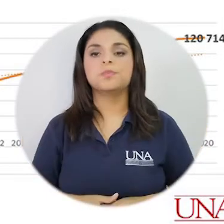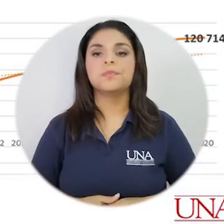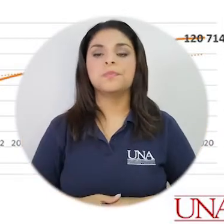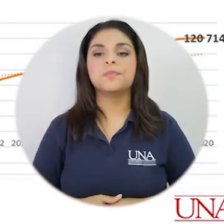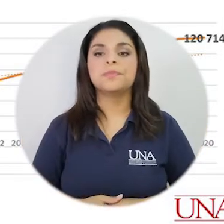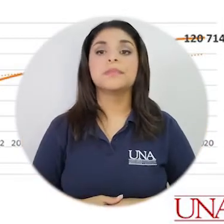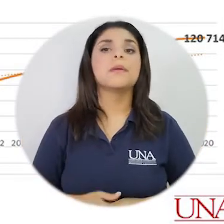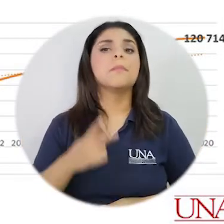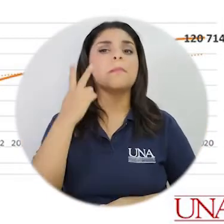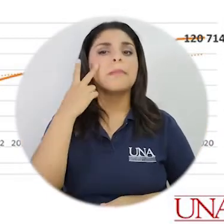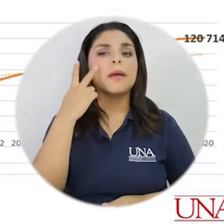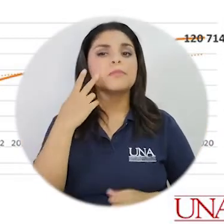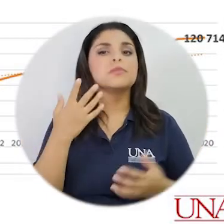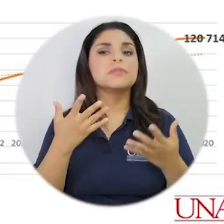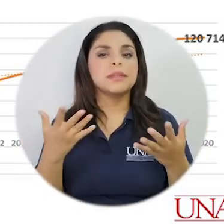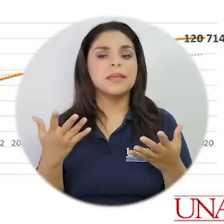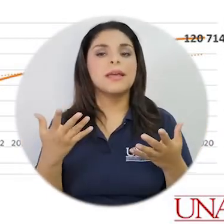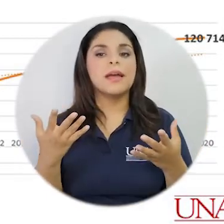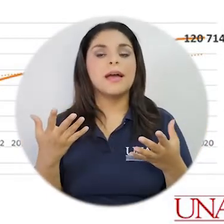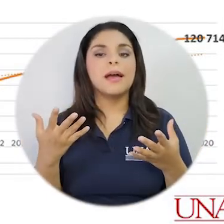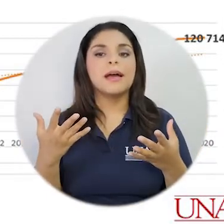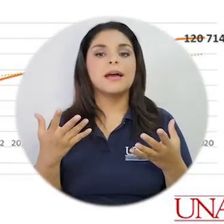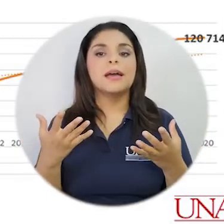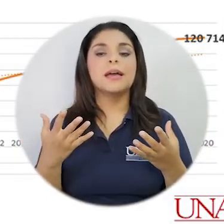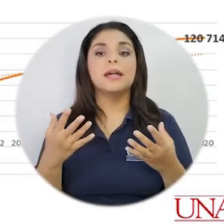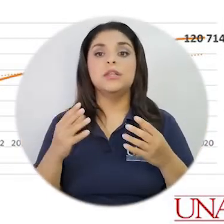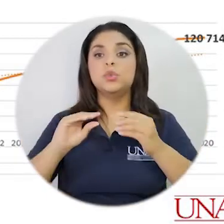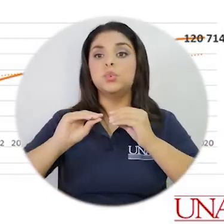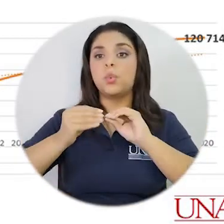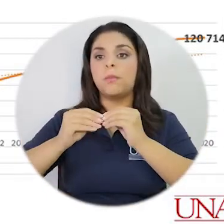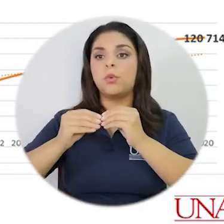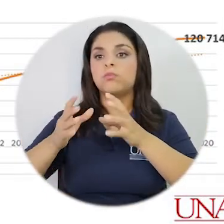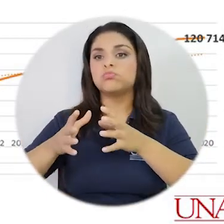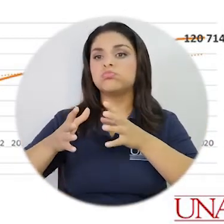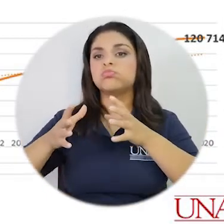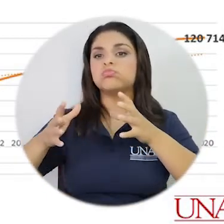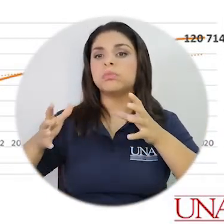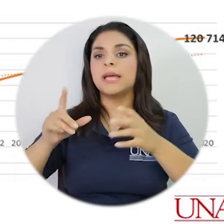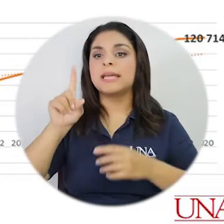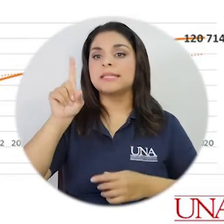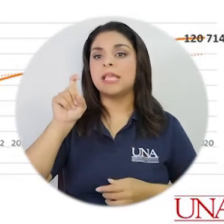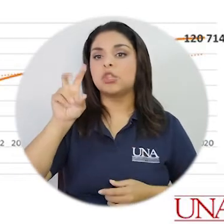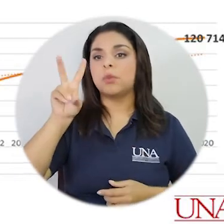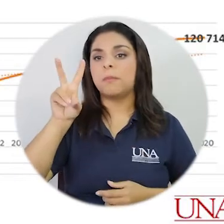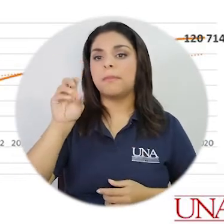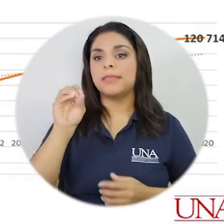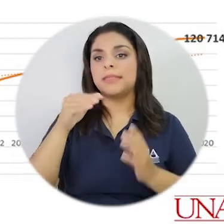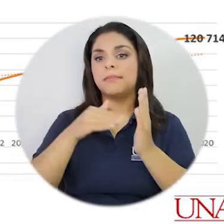abajo, vemos que hay una tendencia creciente en cuanto a montos otorgados.